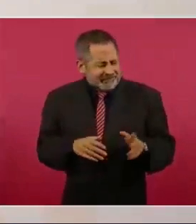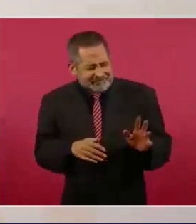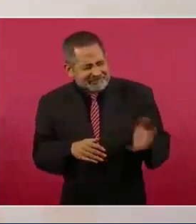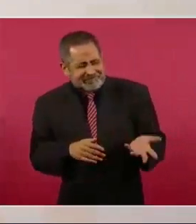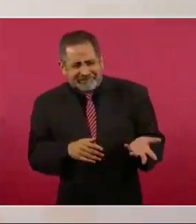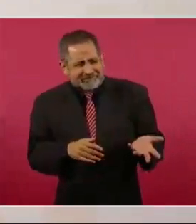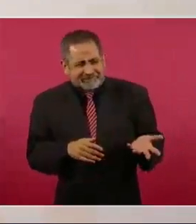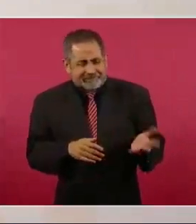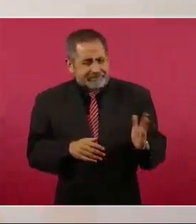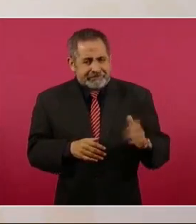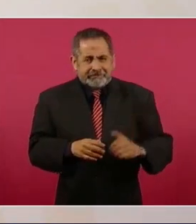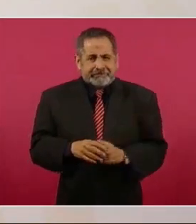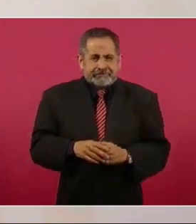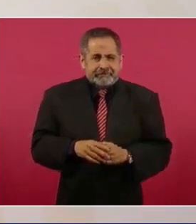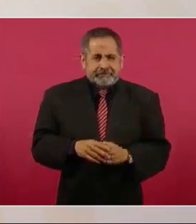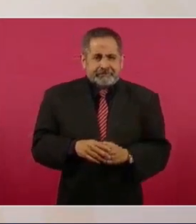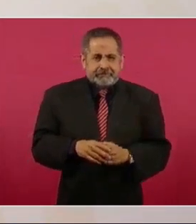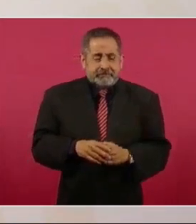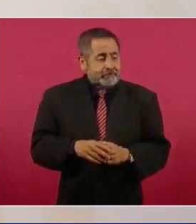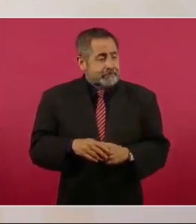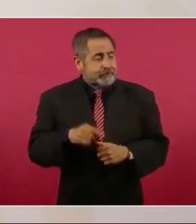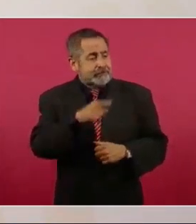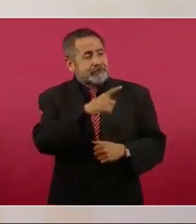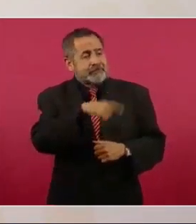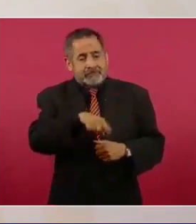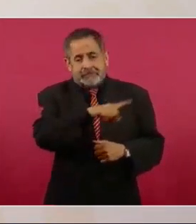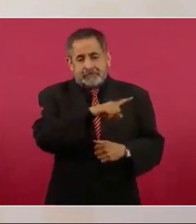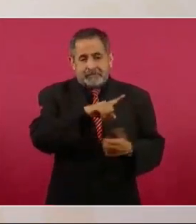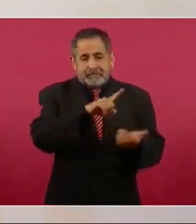Bueno, eso es lo que